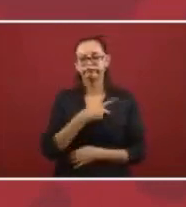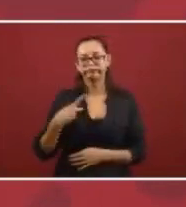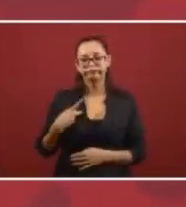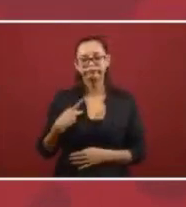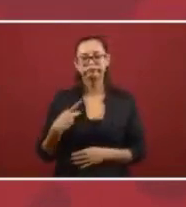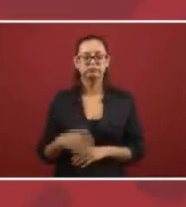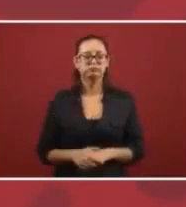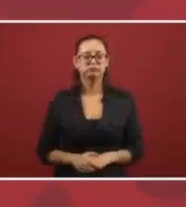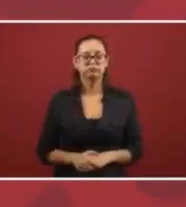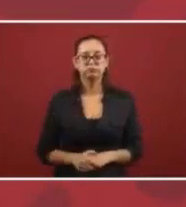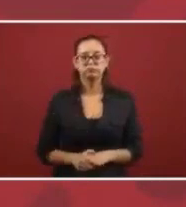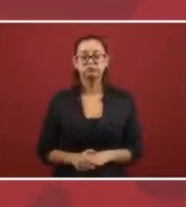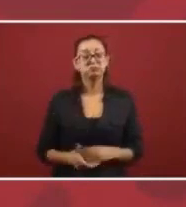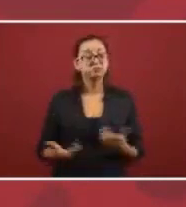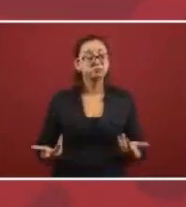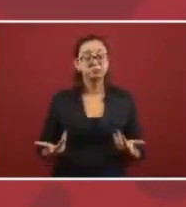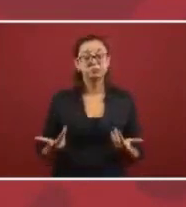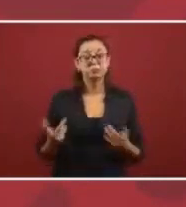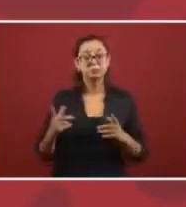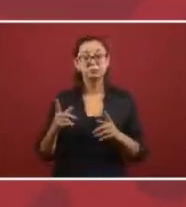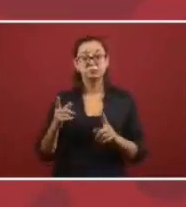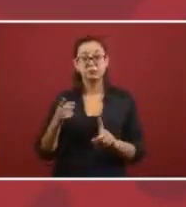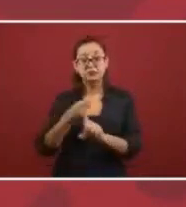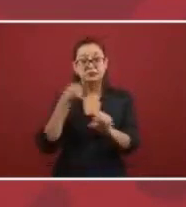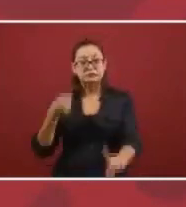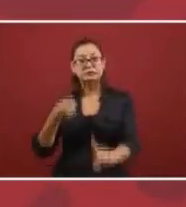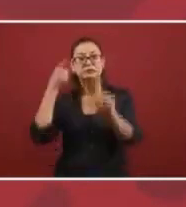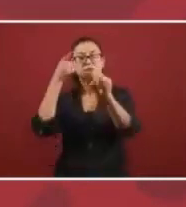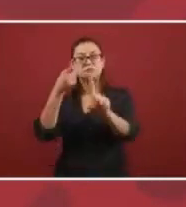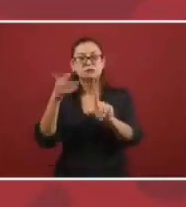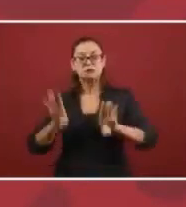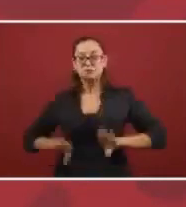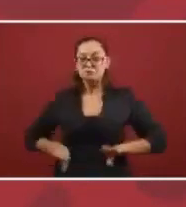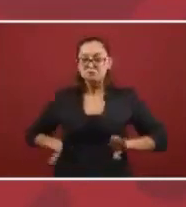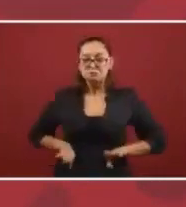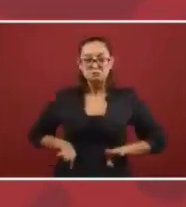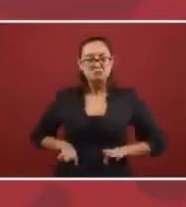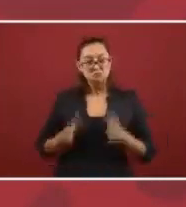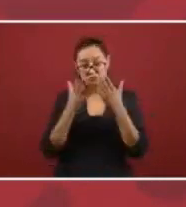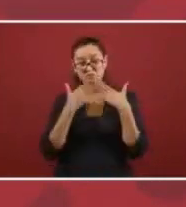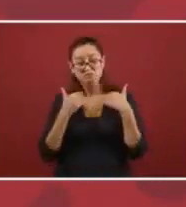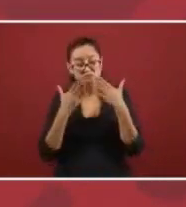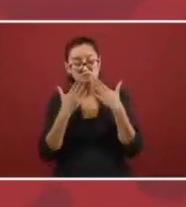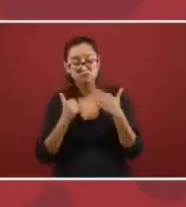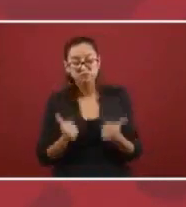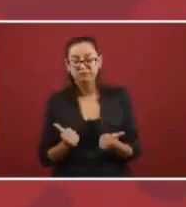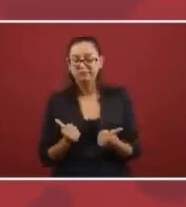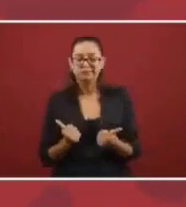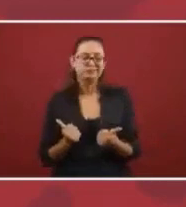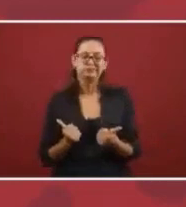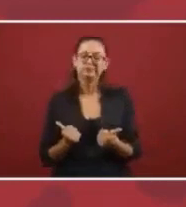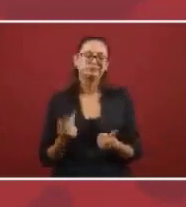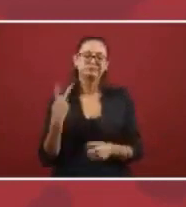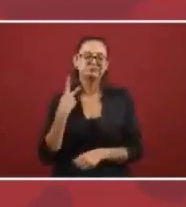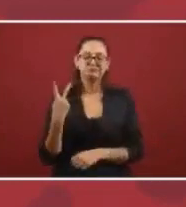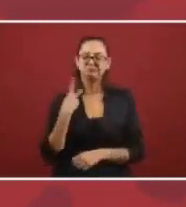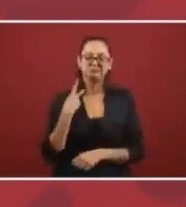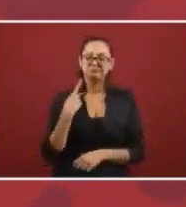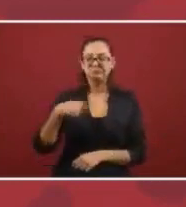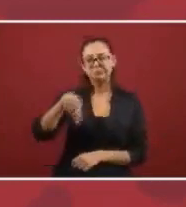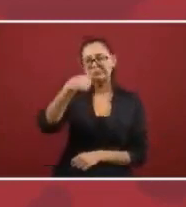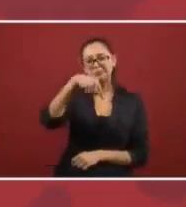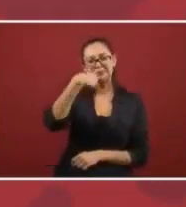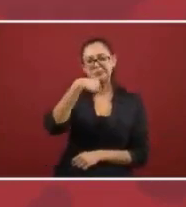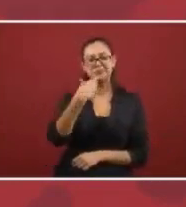si no hay ideales no hay principios no se puede hacer política